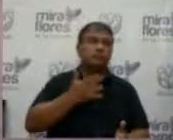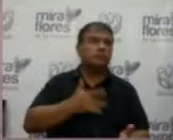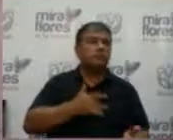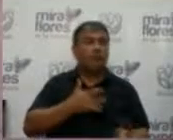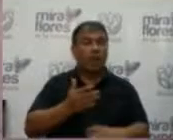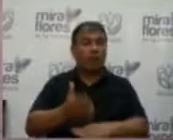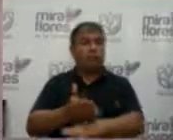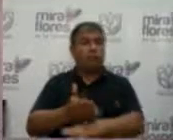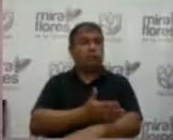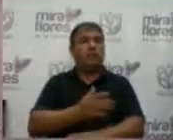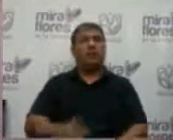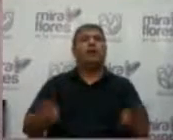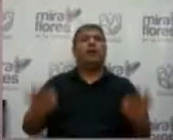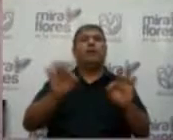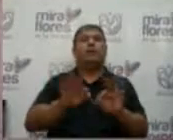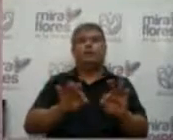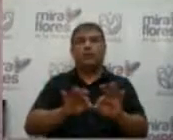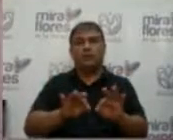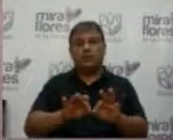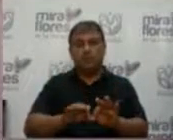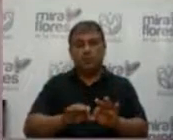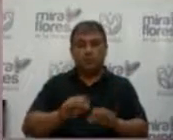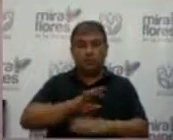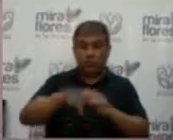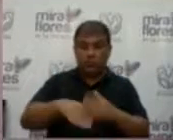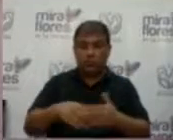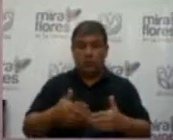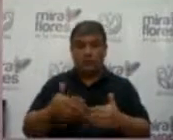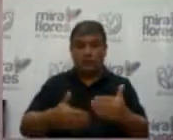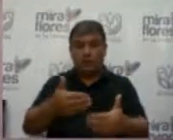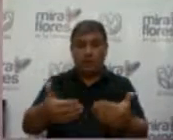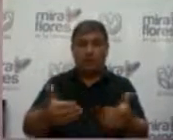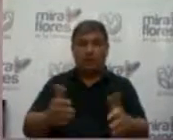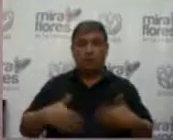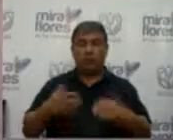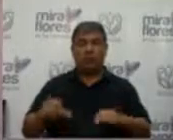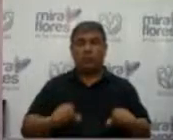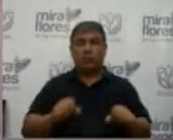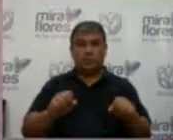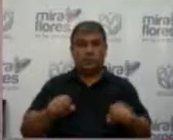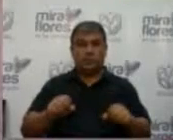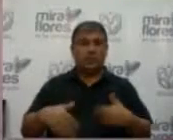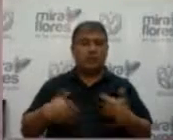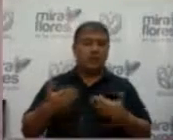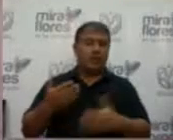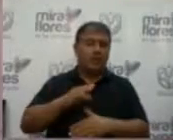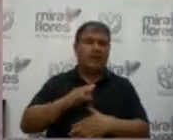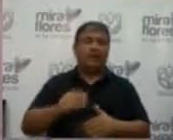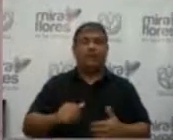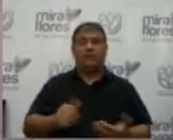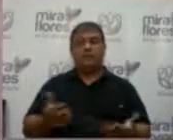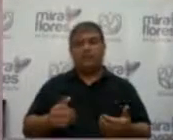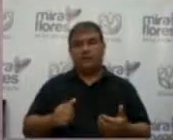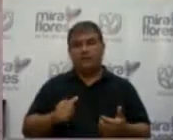avance importante. Todos los avances que nosotros podamos hacer van a ser